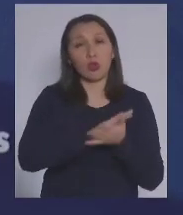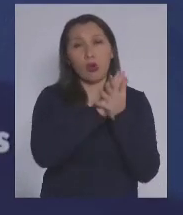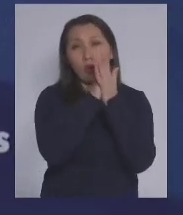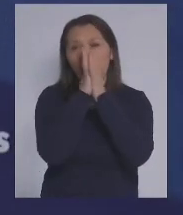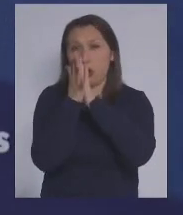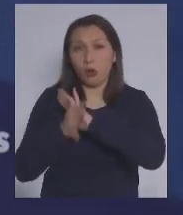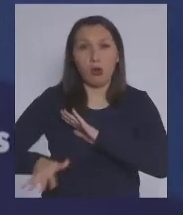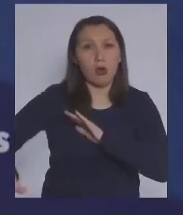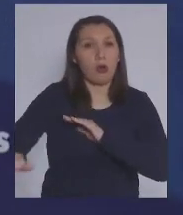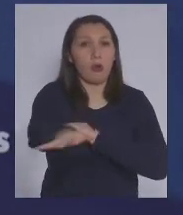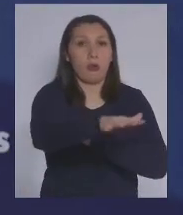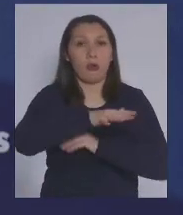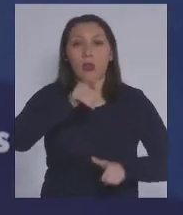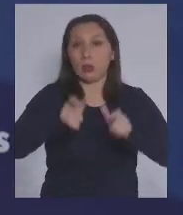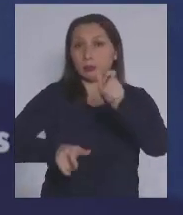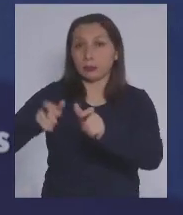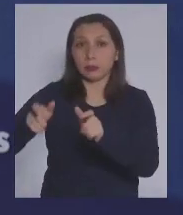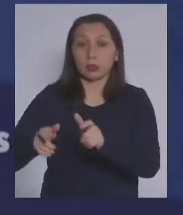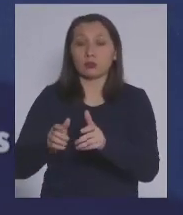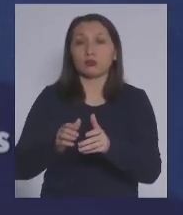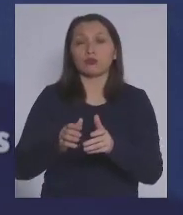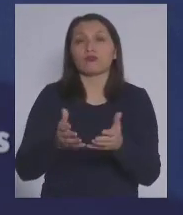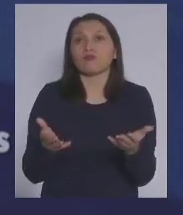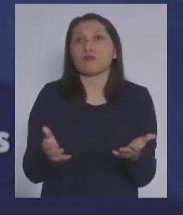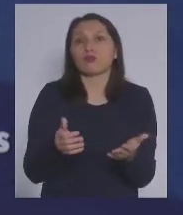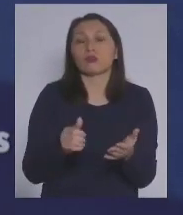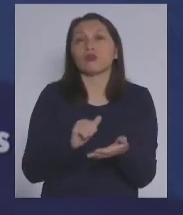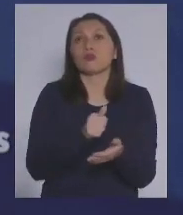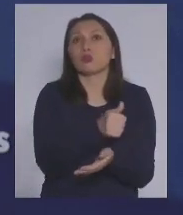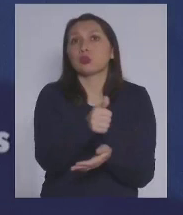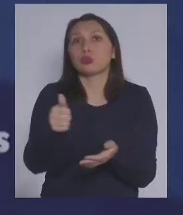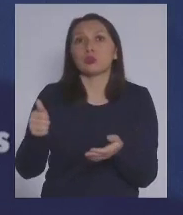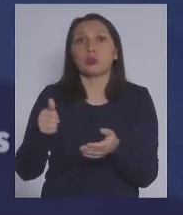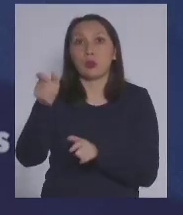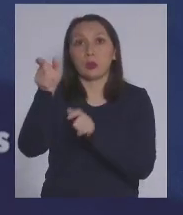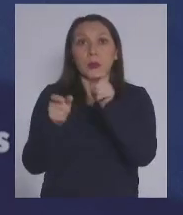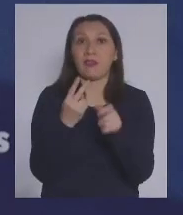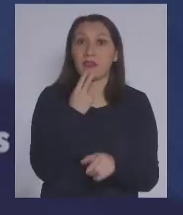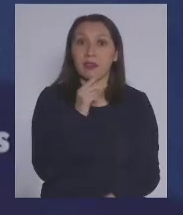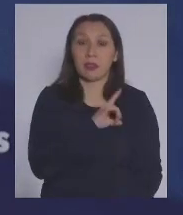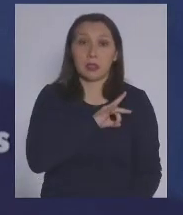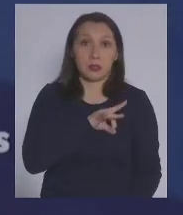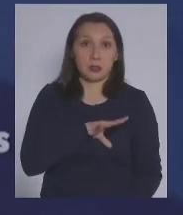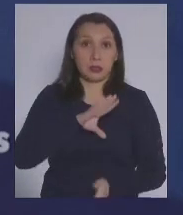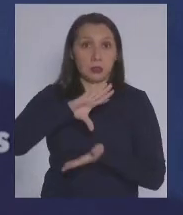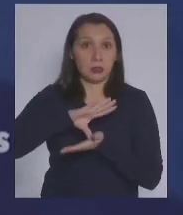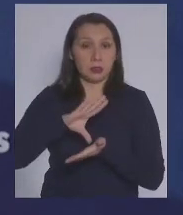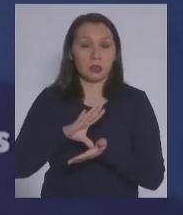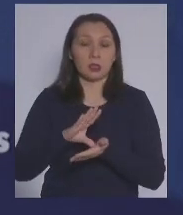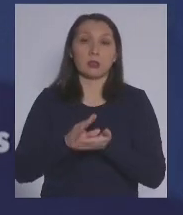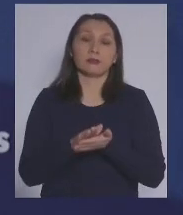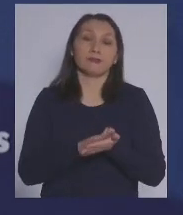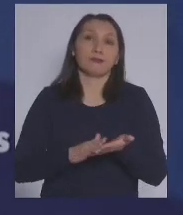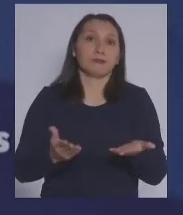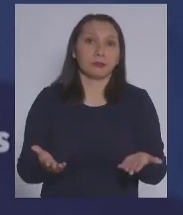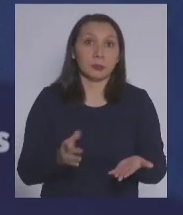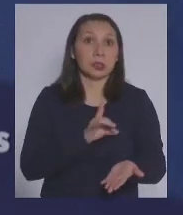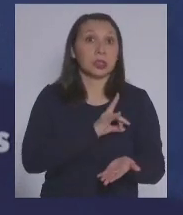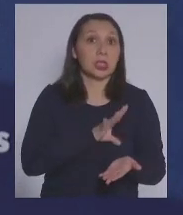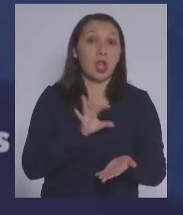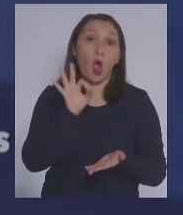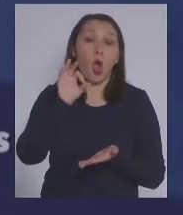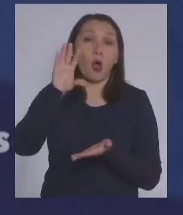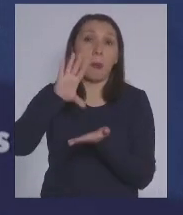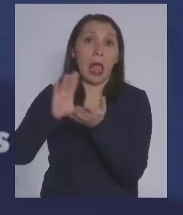población a todas las a todas las habitantes del país ya sean chilenos o